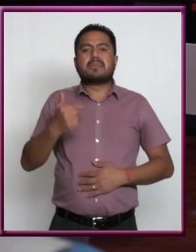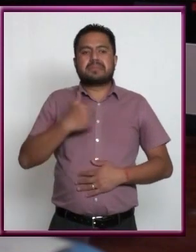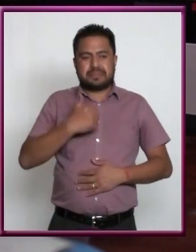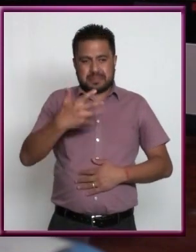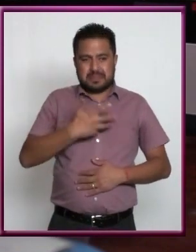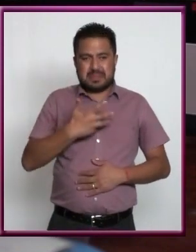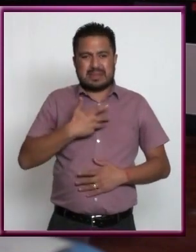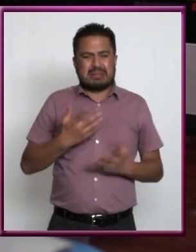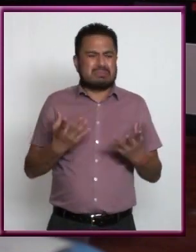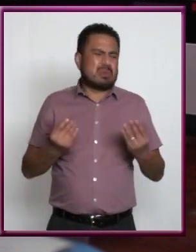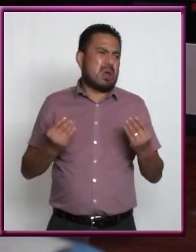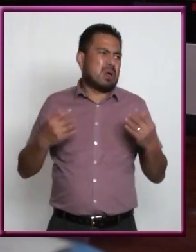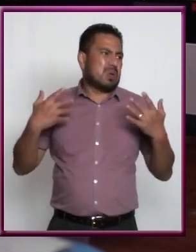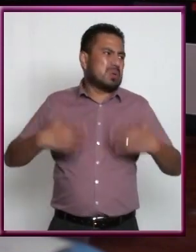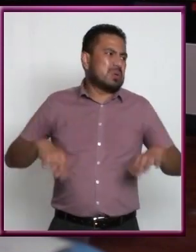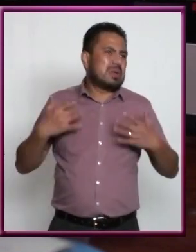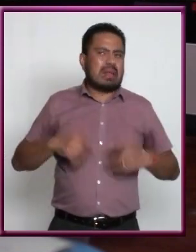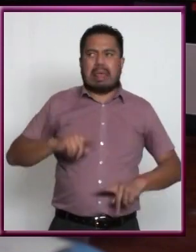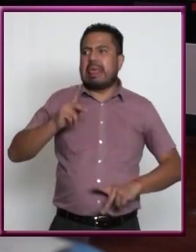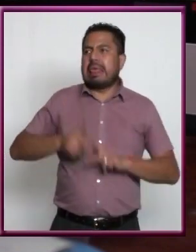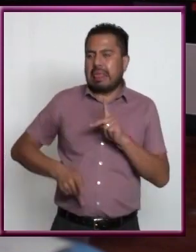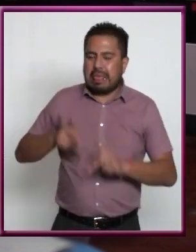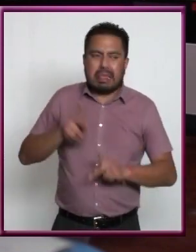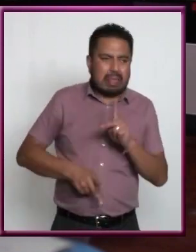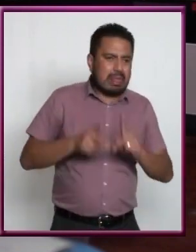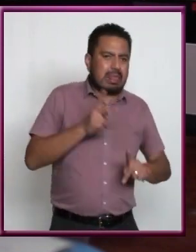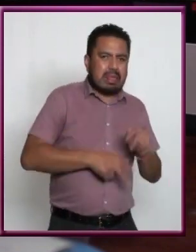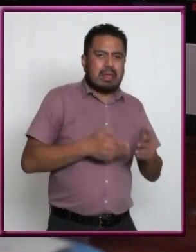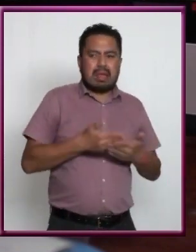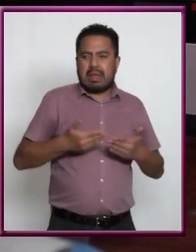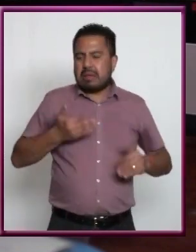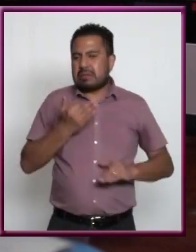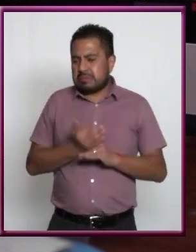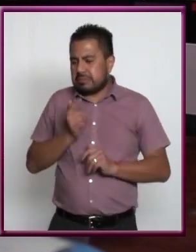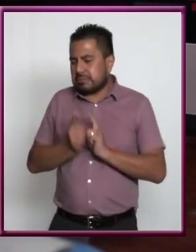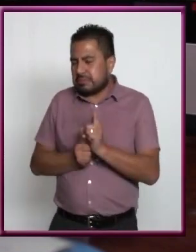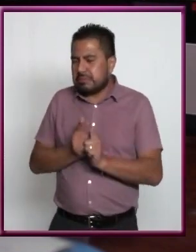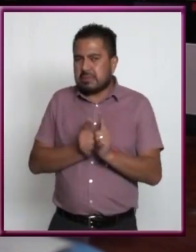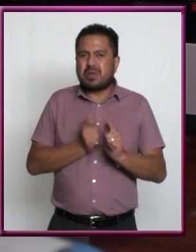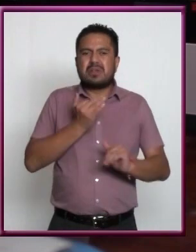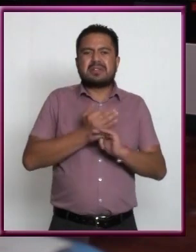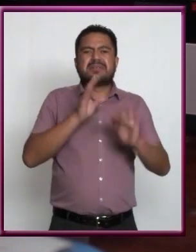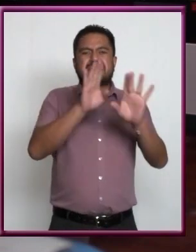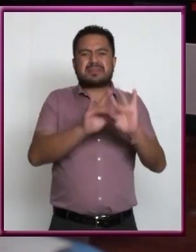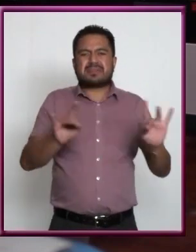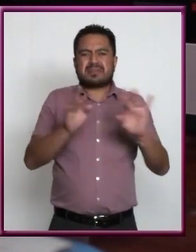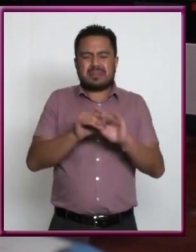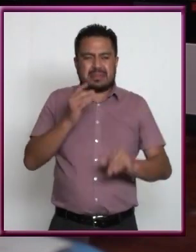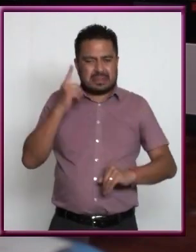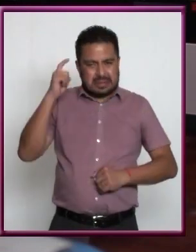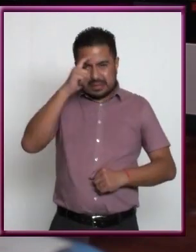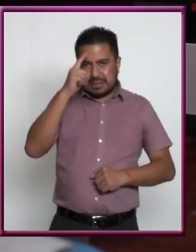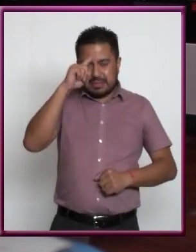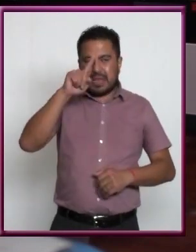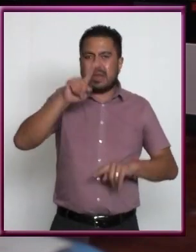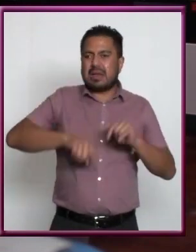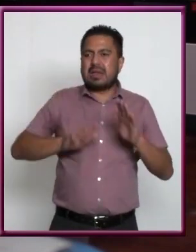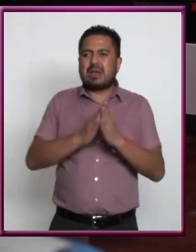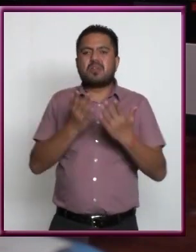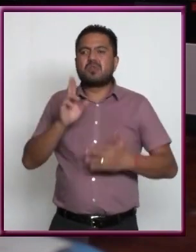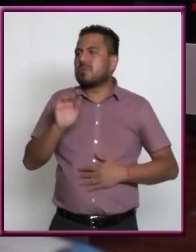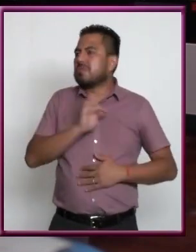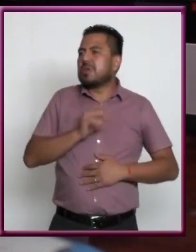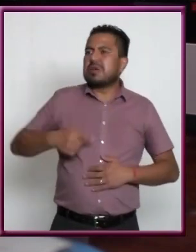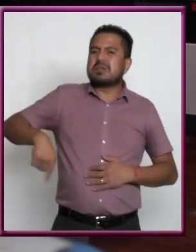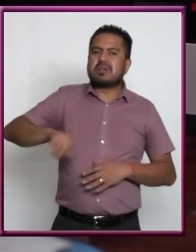Tengo varios que he dejado detenidos y que ahora están muy lentos. Ahora, como te comentaba, es un tiempo muy difícil para las editoriales, no están